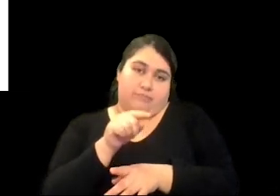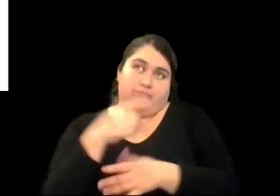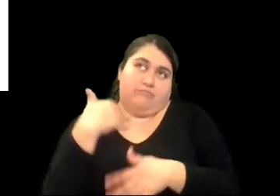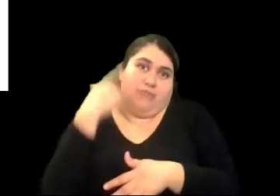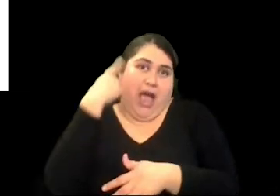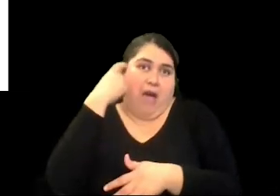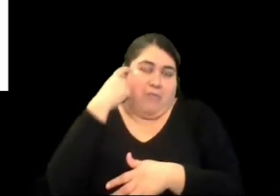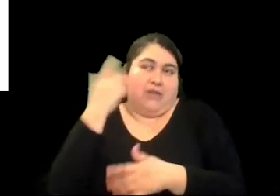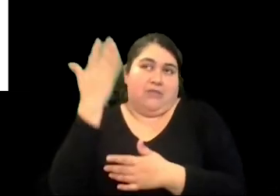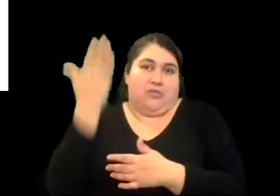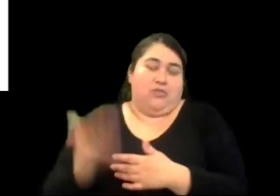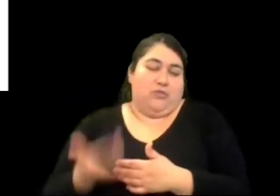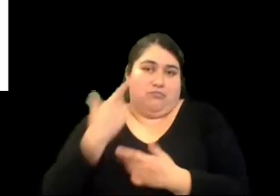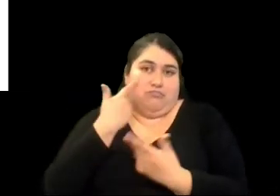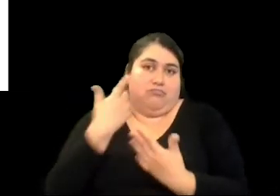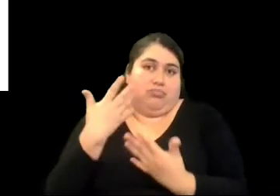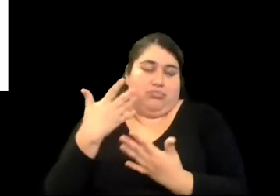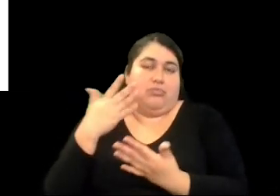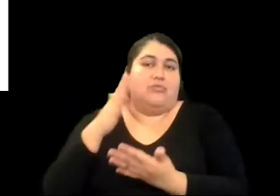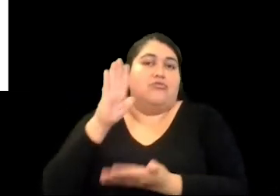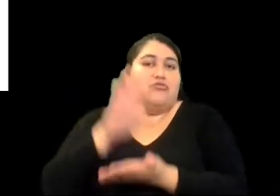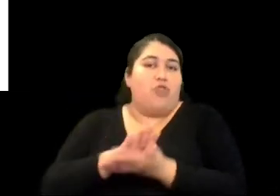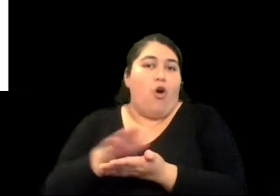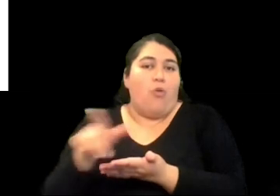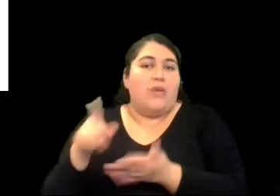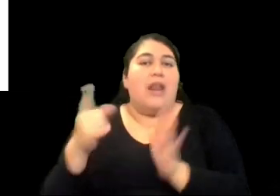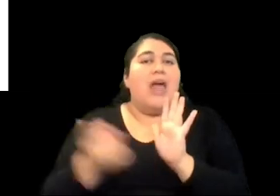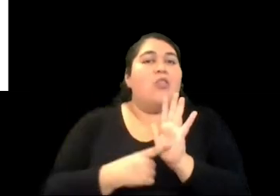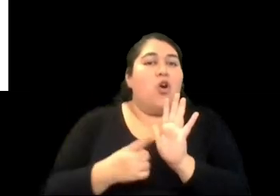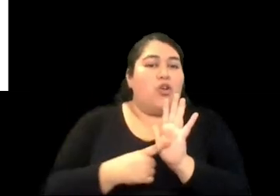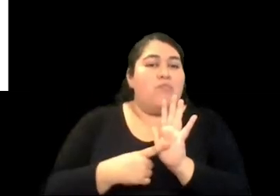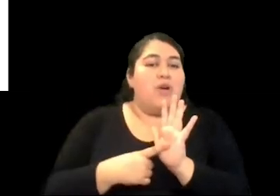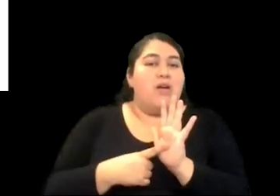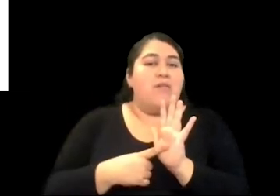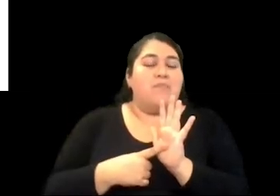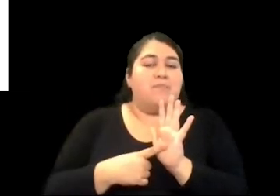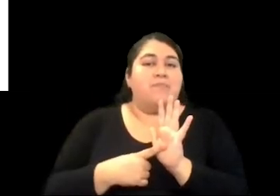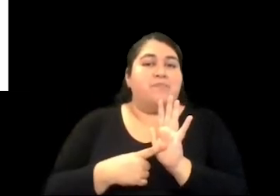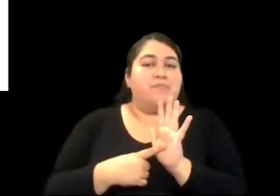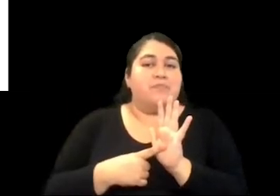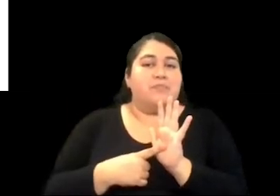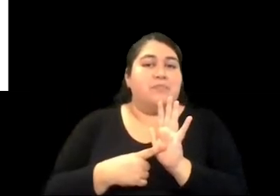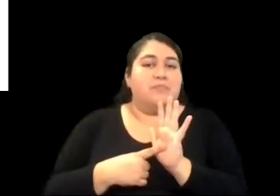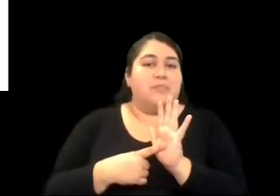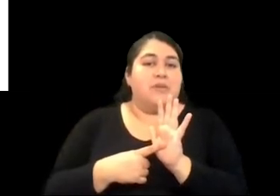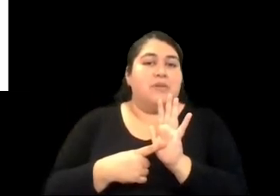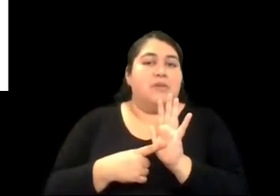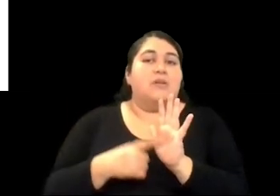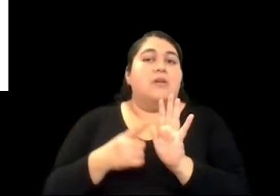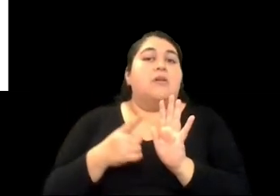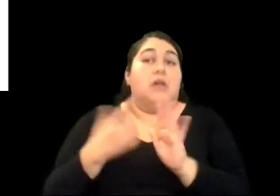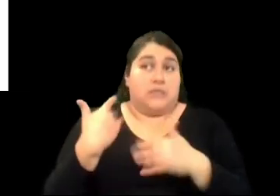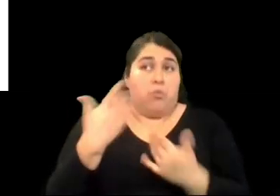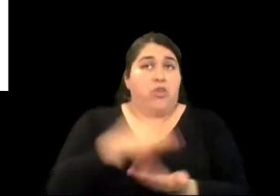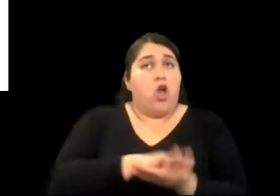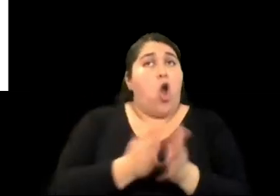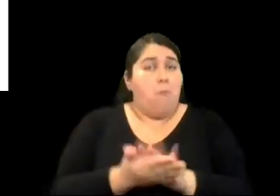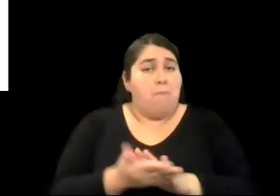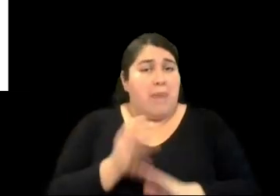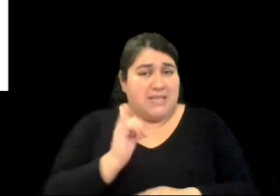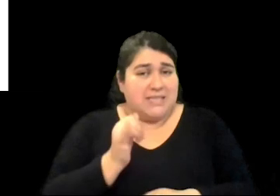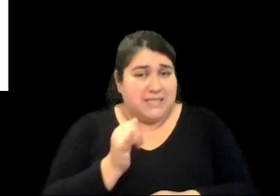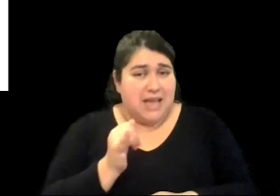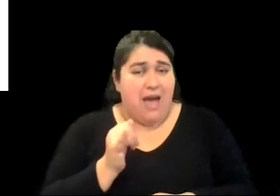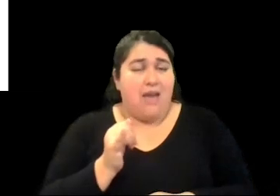de la interpretación literal de la norma, en principio compensación sería, pero hay una